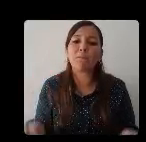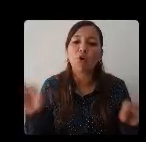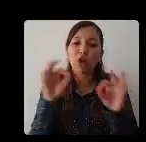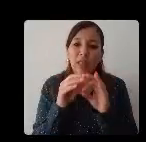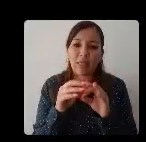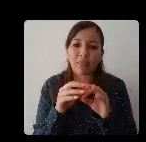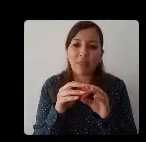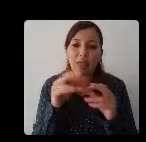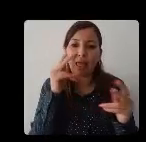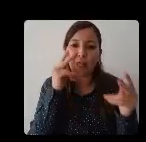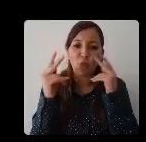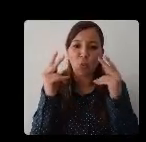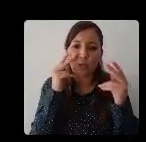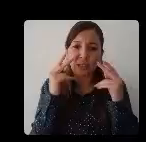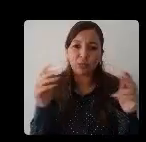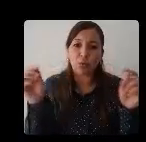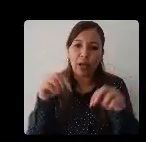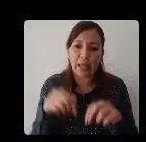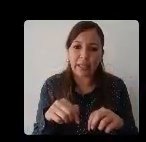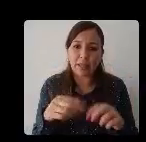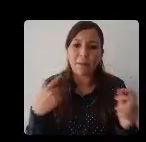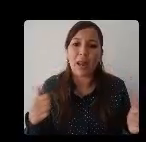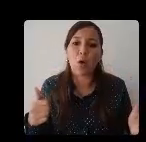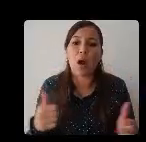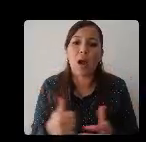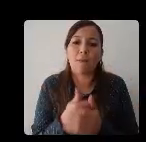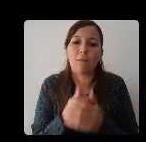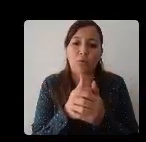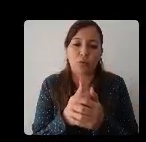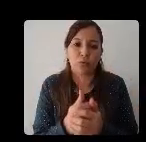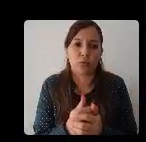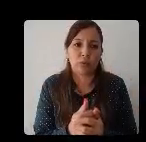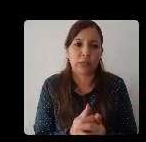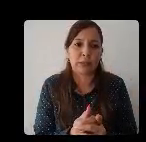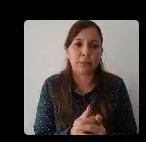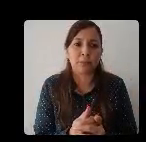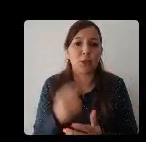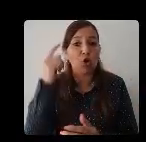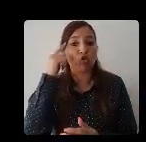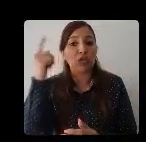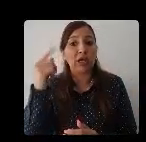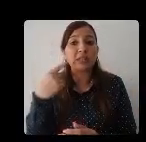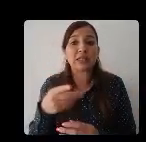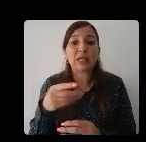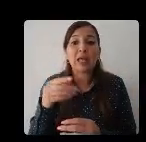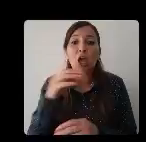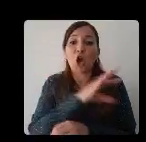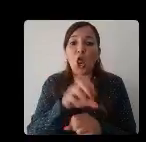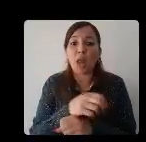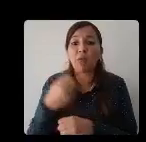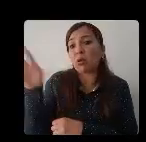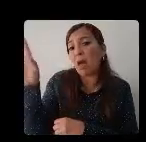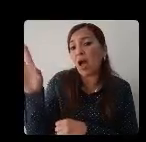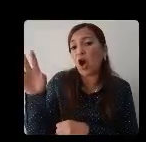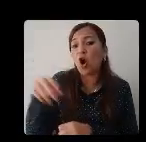de un cierto tiempo puede pasar lo mismo, se puede ir, ¿no? Entonces, no estamos libres de nada, pero seguir adelante, ¿no?